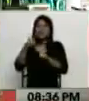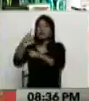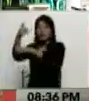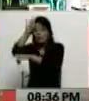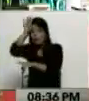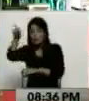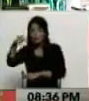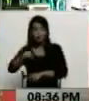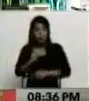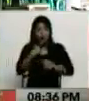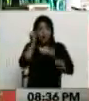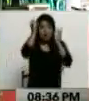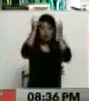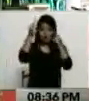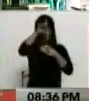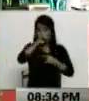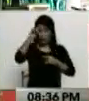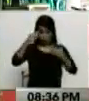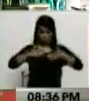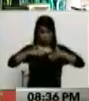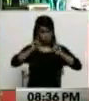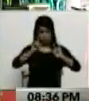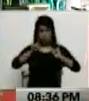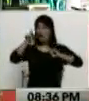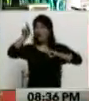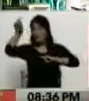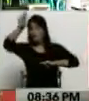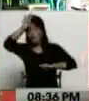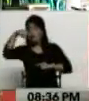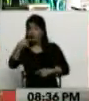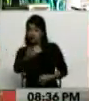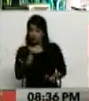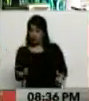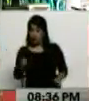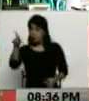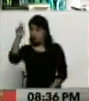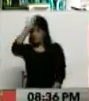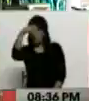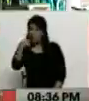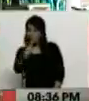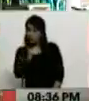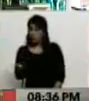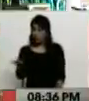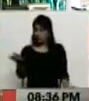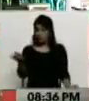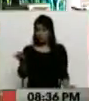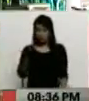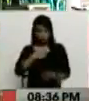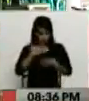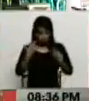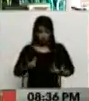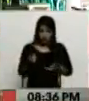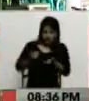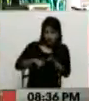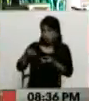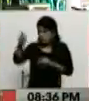repetí Aquí nada más Yo lo repetí aquí pero eso lo dijo fue el